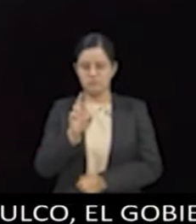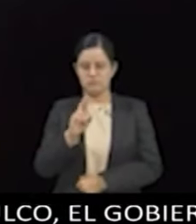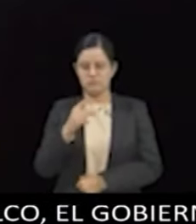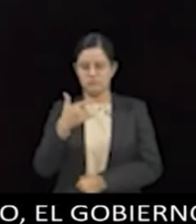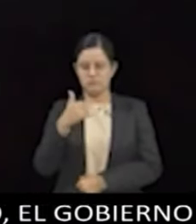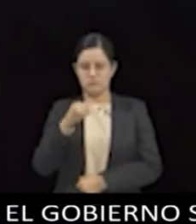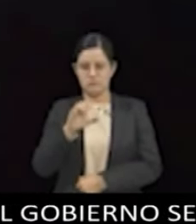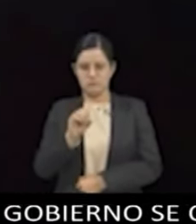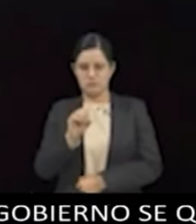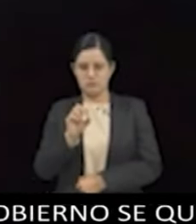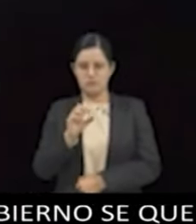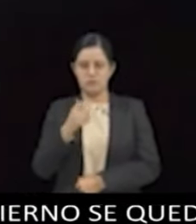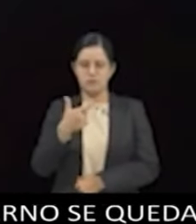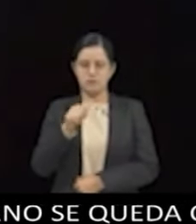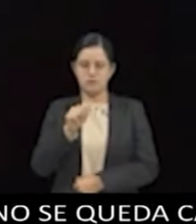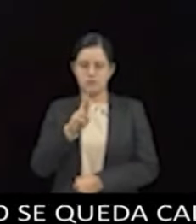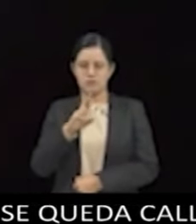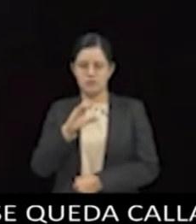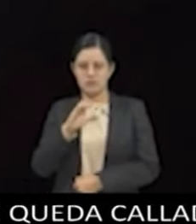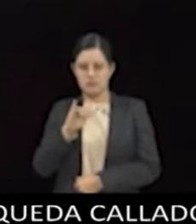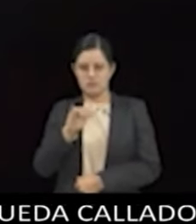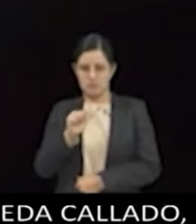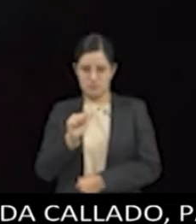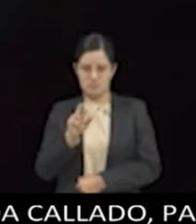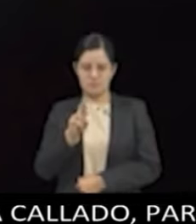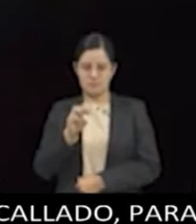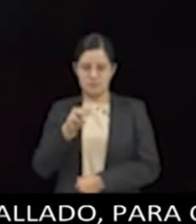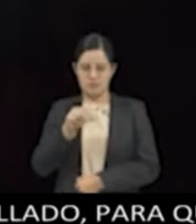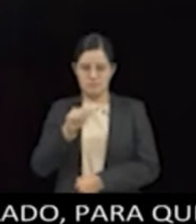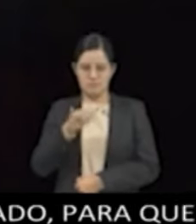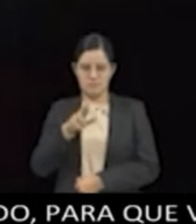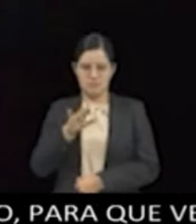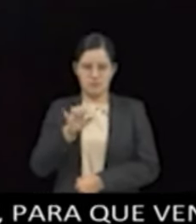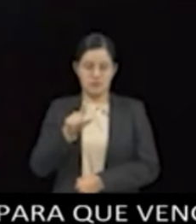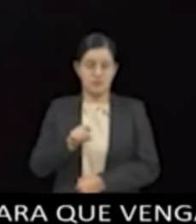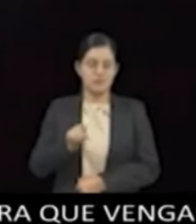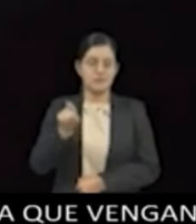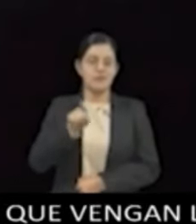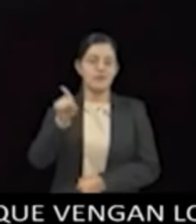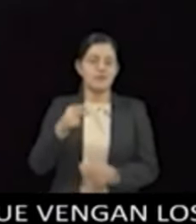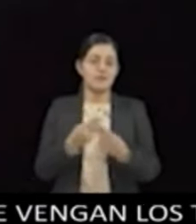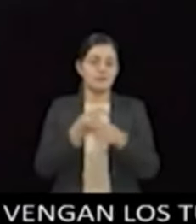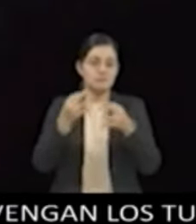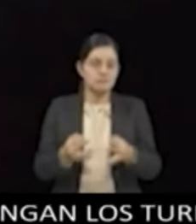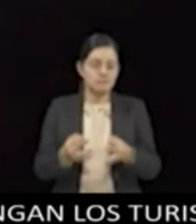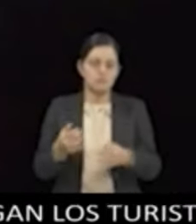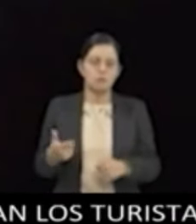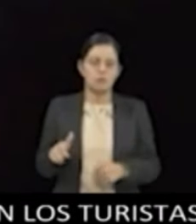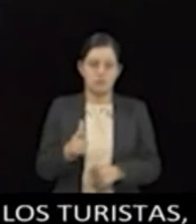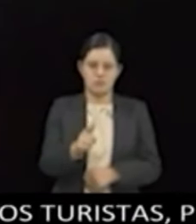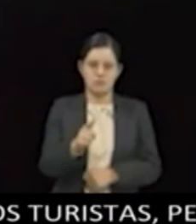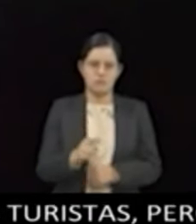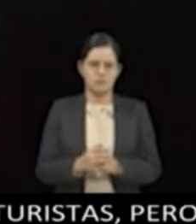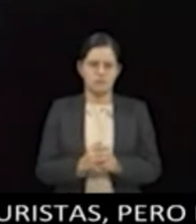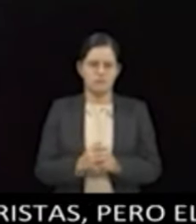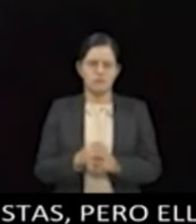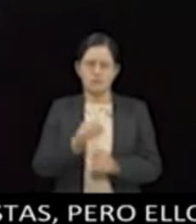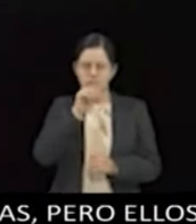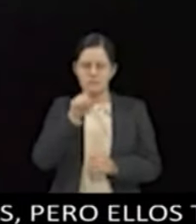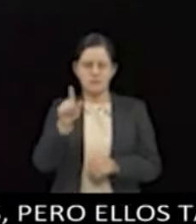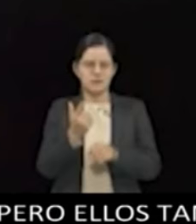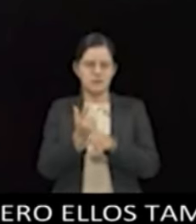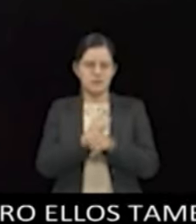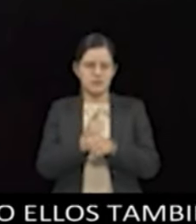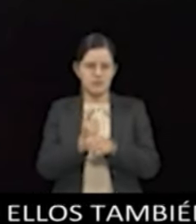pues propuestas de parte de la presidencia para ocupar ya las titularidades del INE, Oscar. Bien, muchas